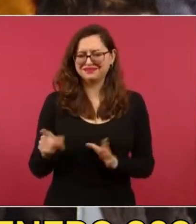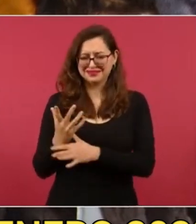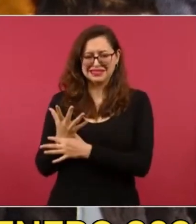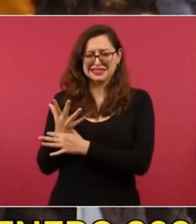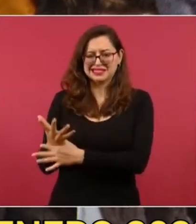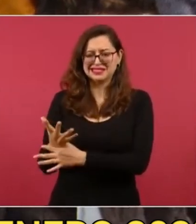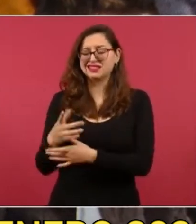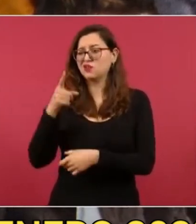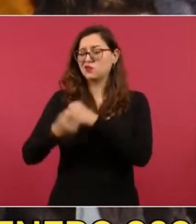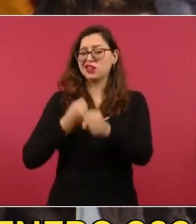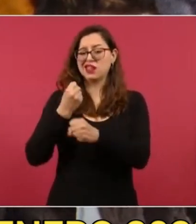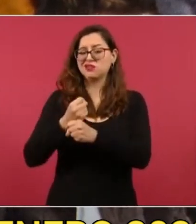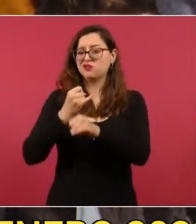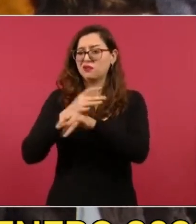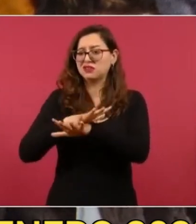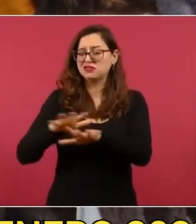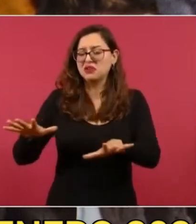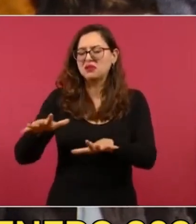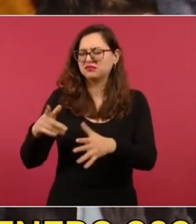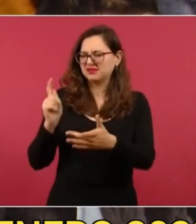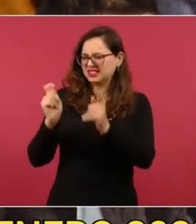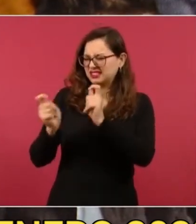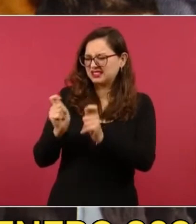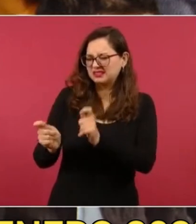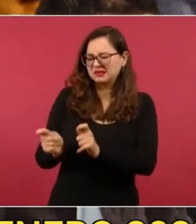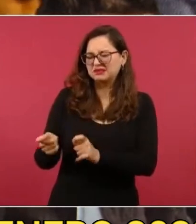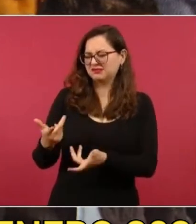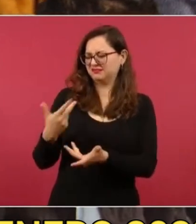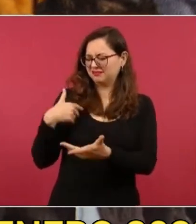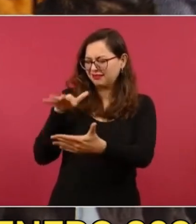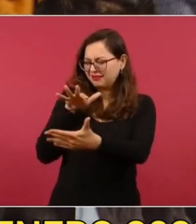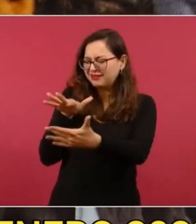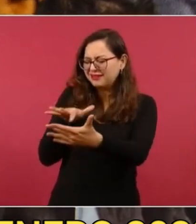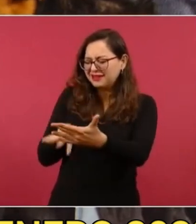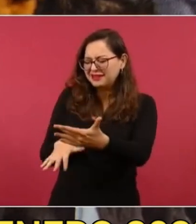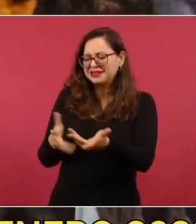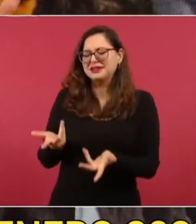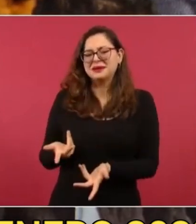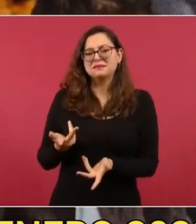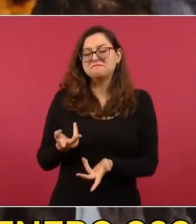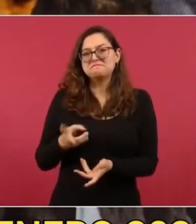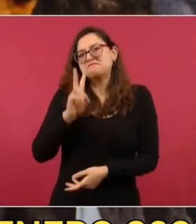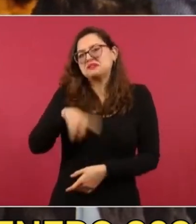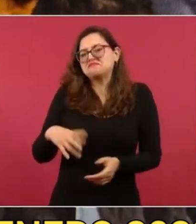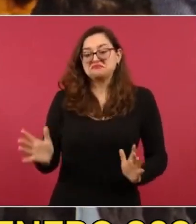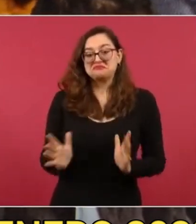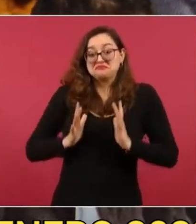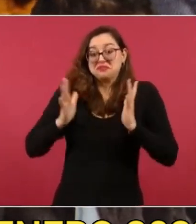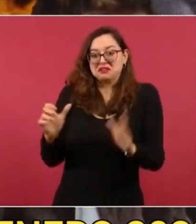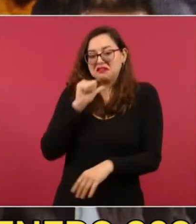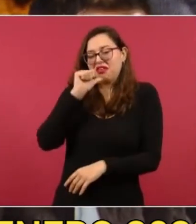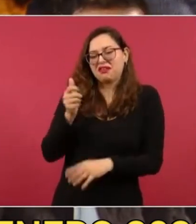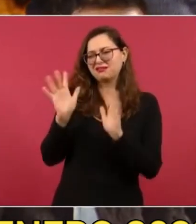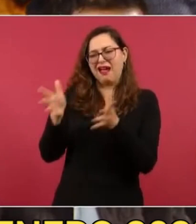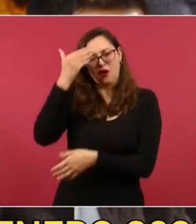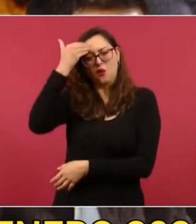que hacen anual, pero me llama la atención, y esta sería la pregunta, no en sí esa declaración, que no me sorprende. Lo que me llama la